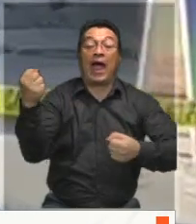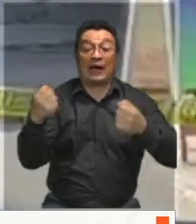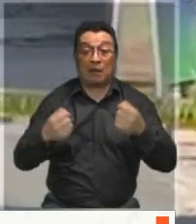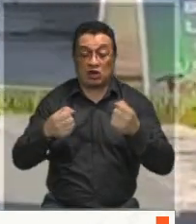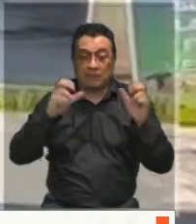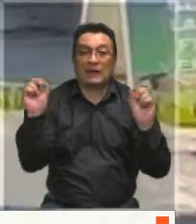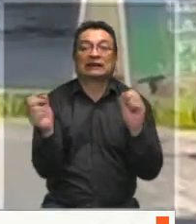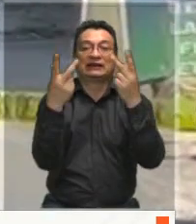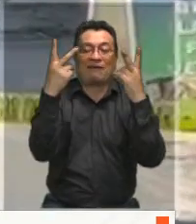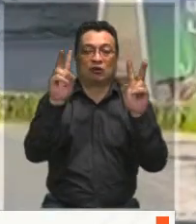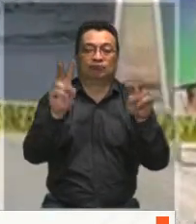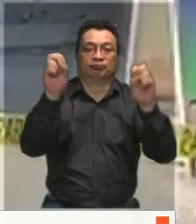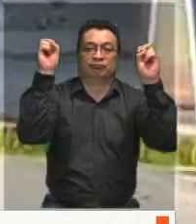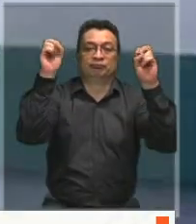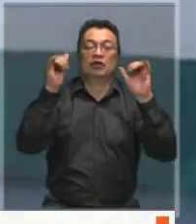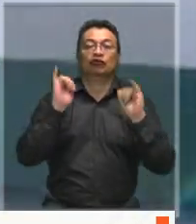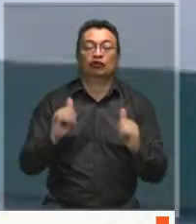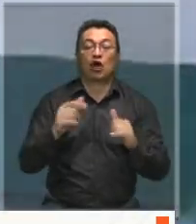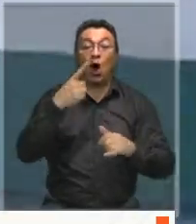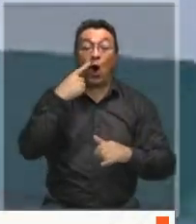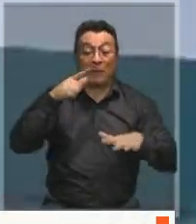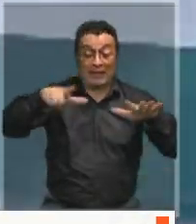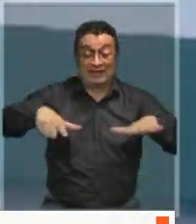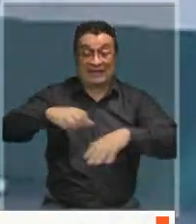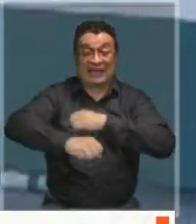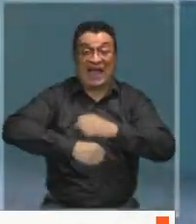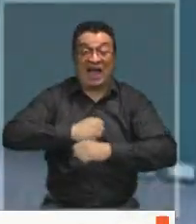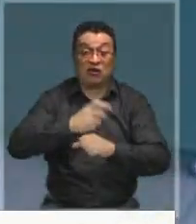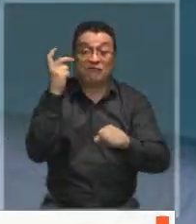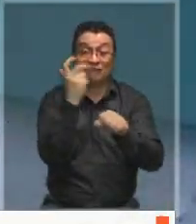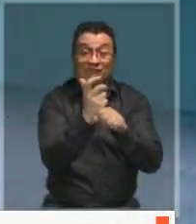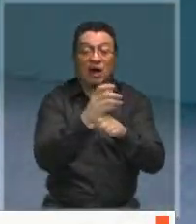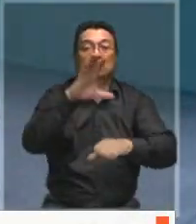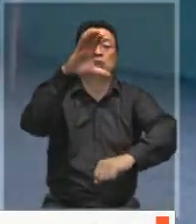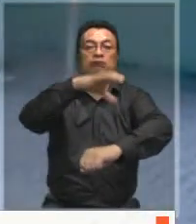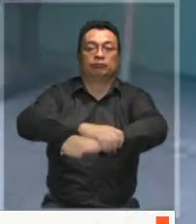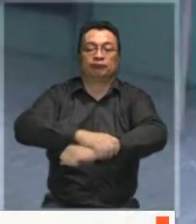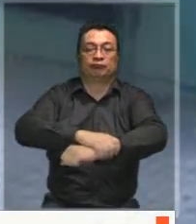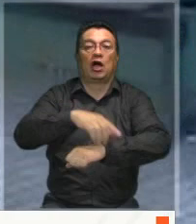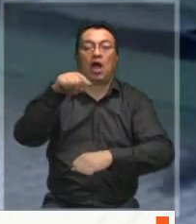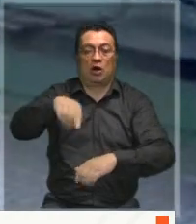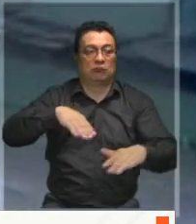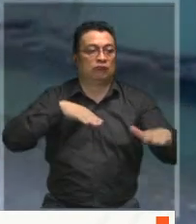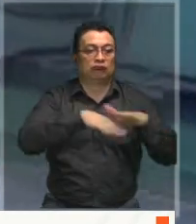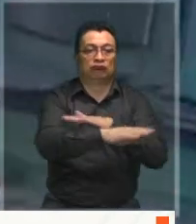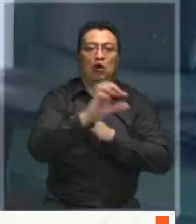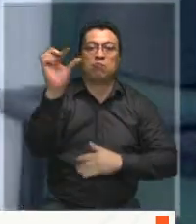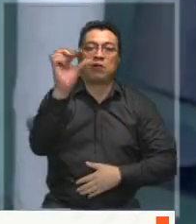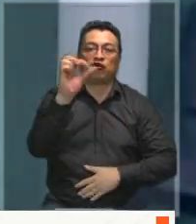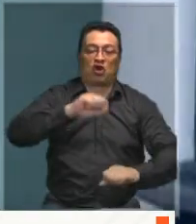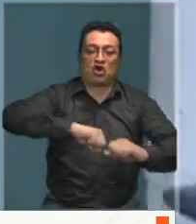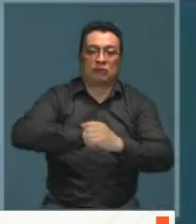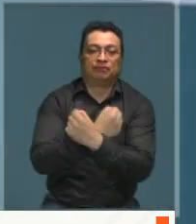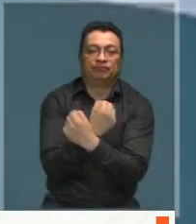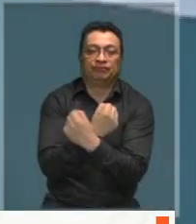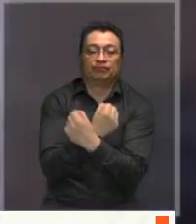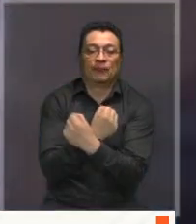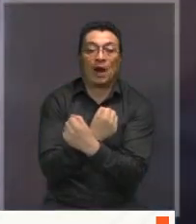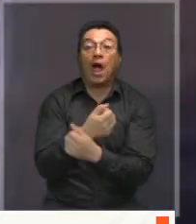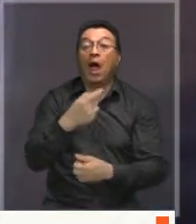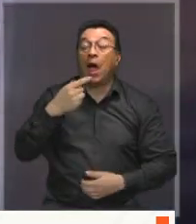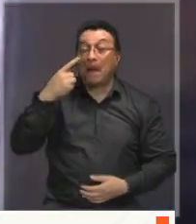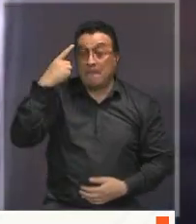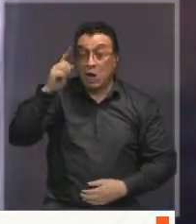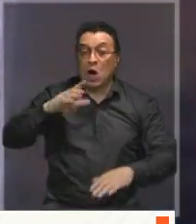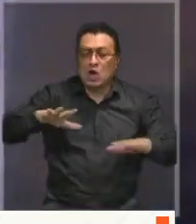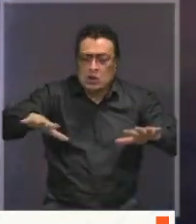recuperada. El delincuente de 17 años de edad fue detenido y quedó en internación provisoria. Aunque se hicieron